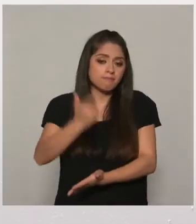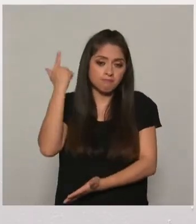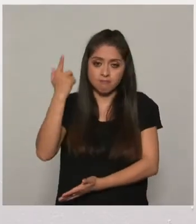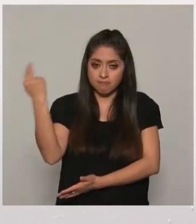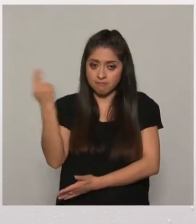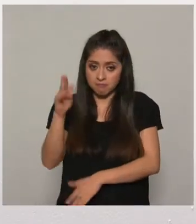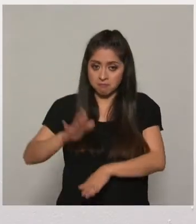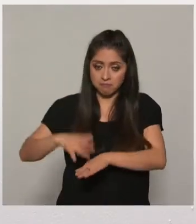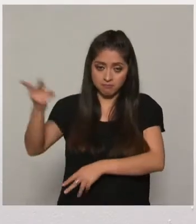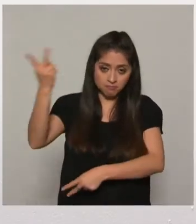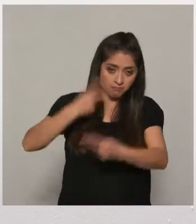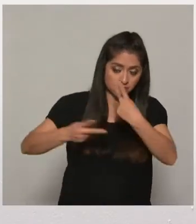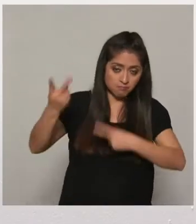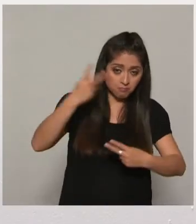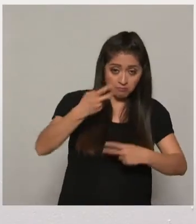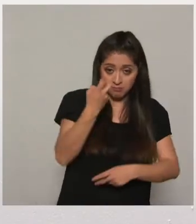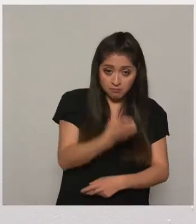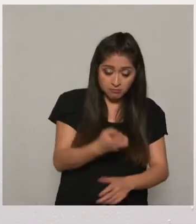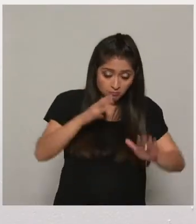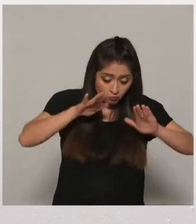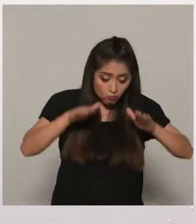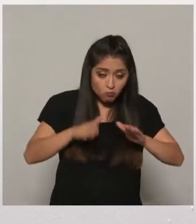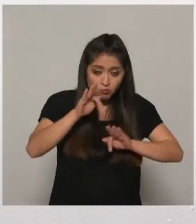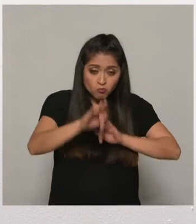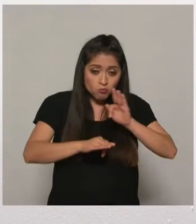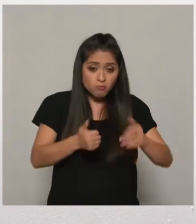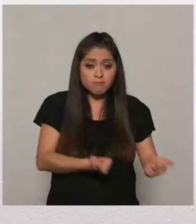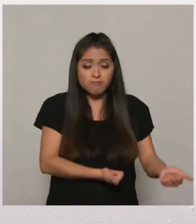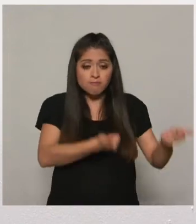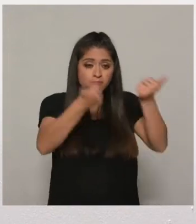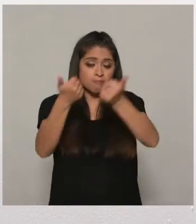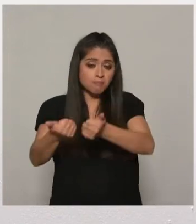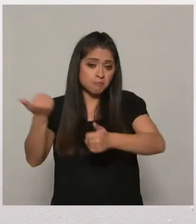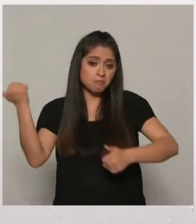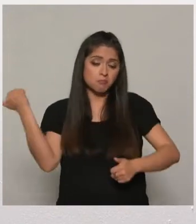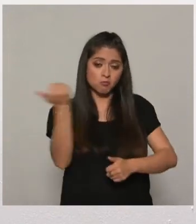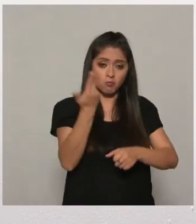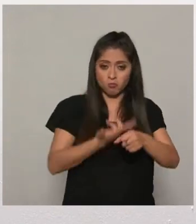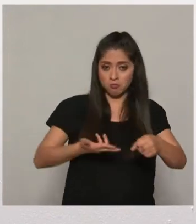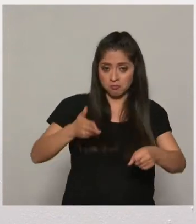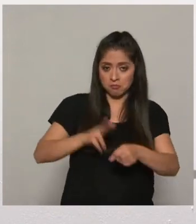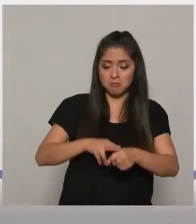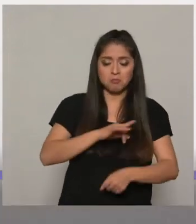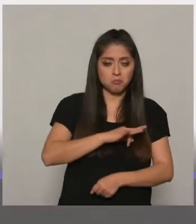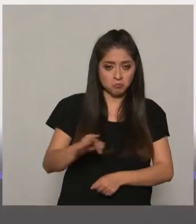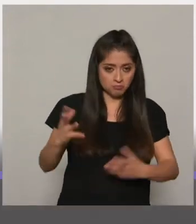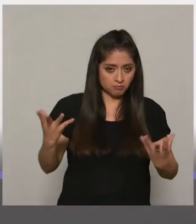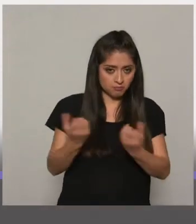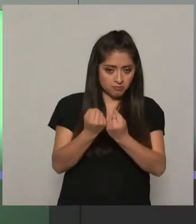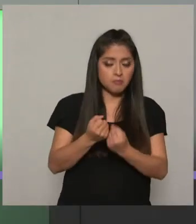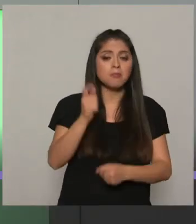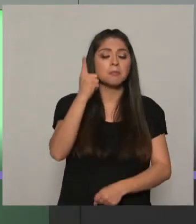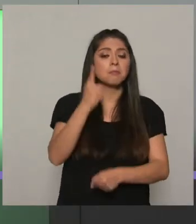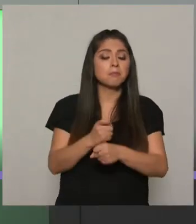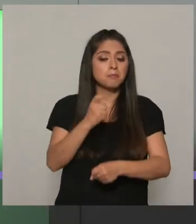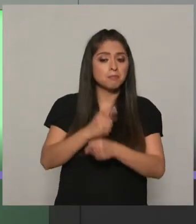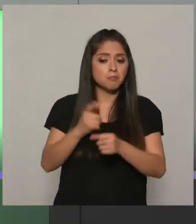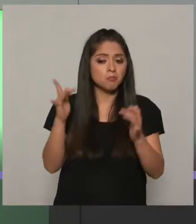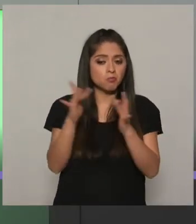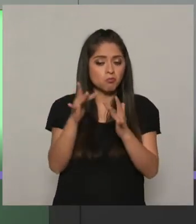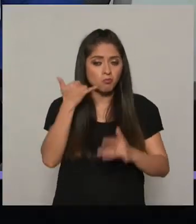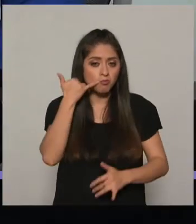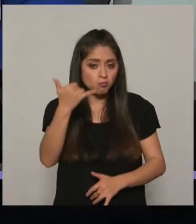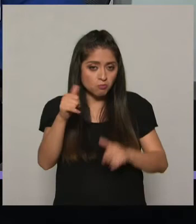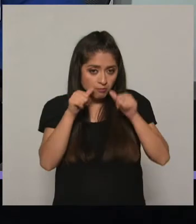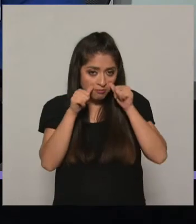apoyo. Entonces ese es tiempo pues valioso, vital para el paciente. Entonces lo primero que se tiene que hacer es llamar a los servicios de atención médica, ya